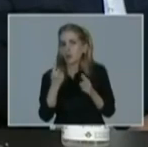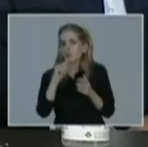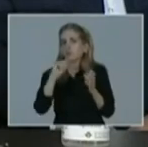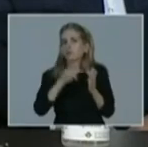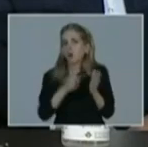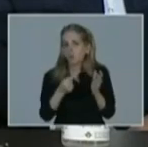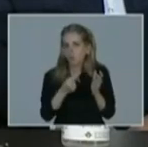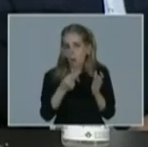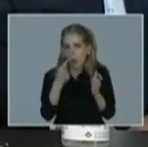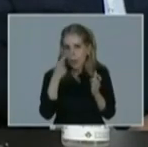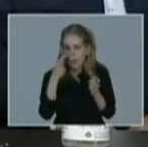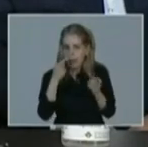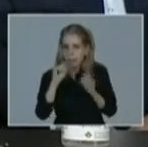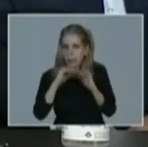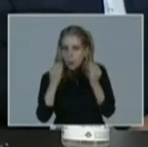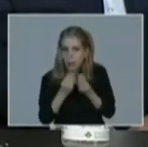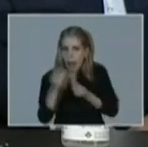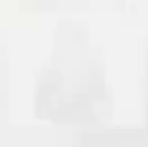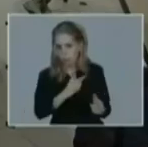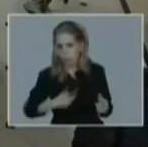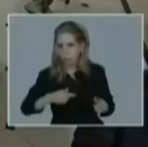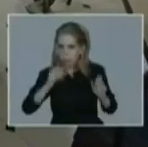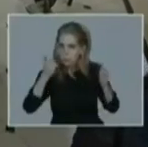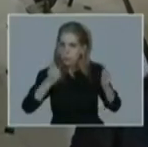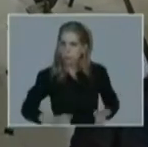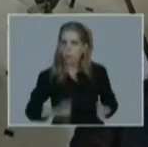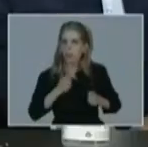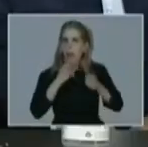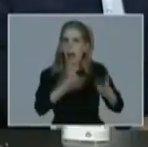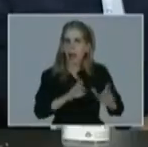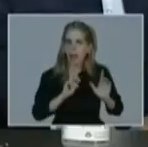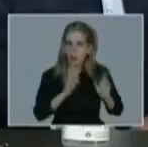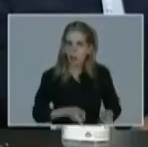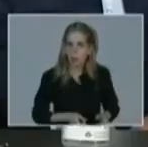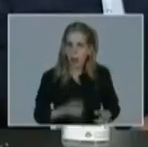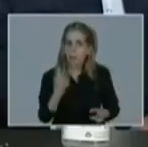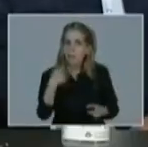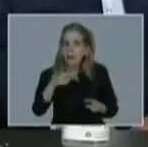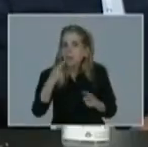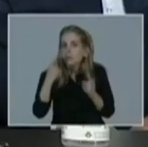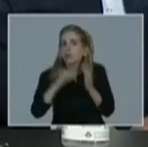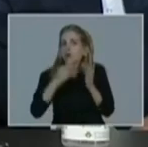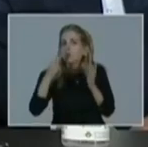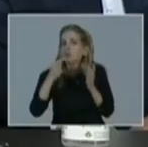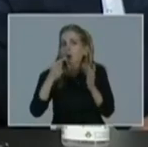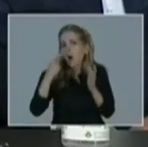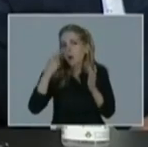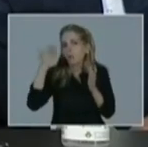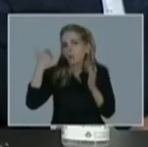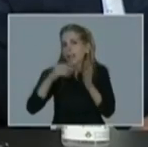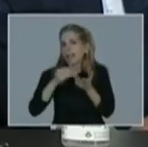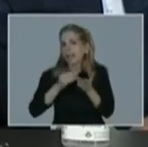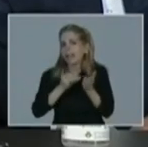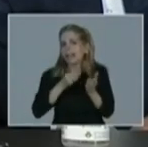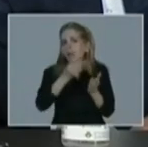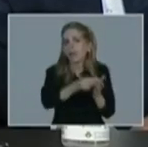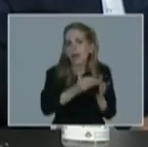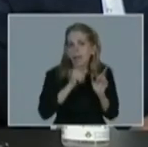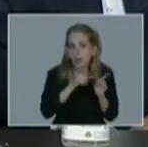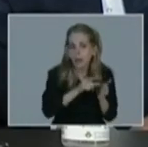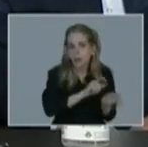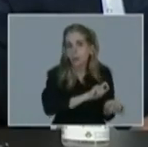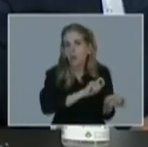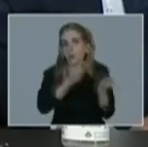cargos, no fue la oposición. El decreto de necesidad y urgencia para manejar el 100% discrecionalmente del